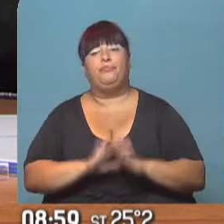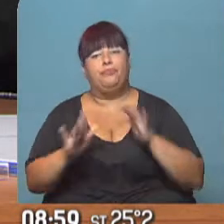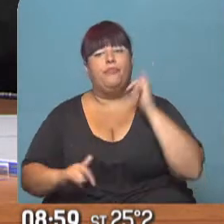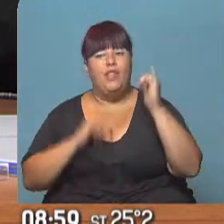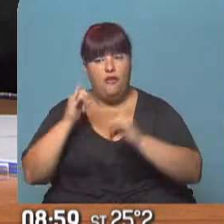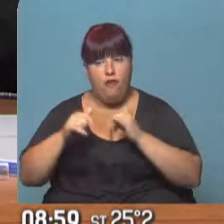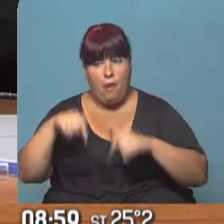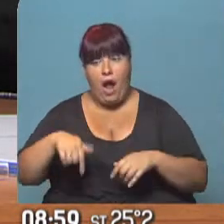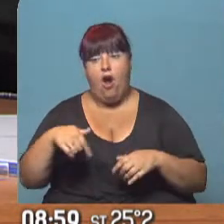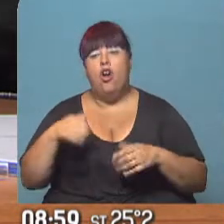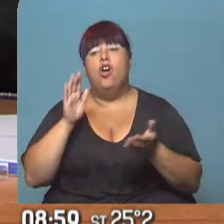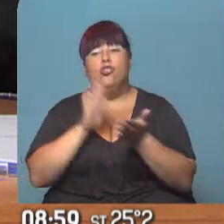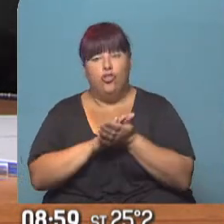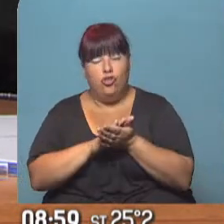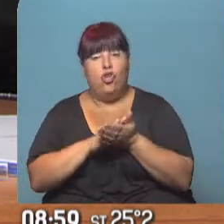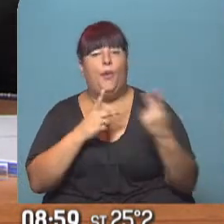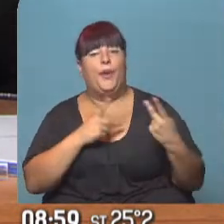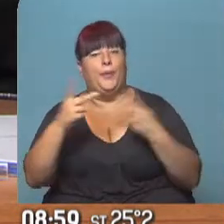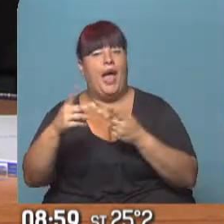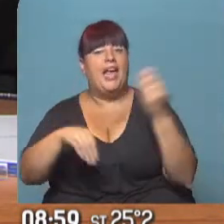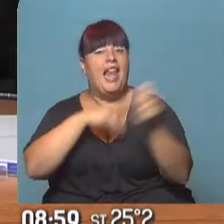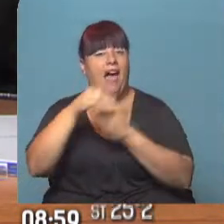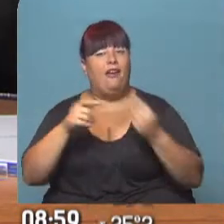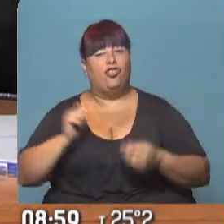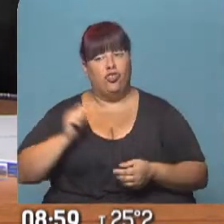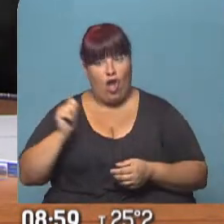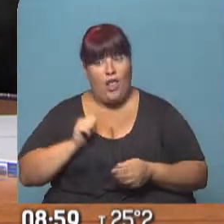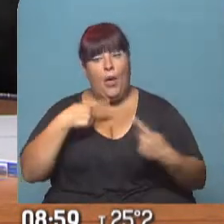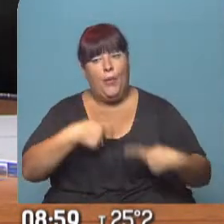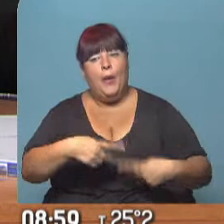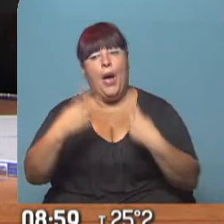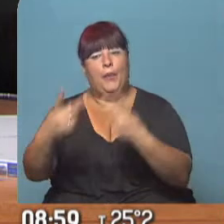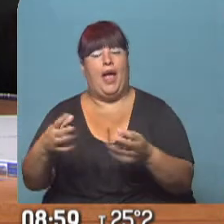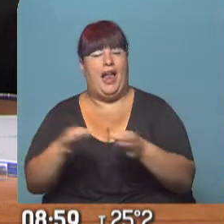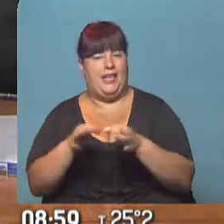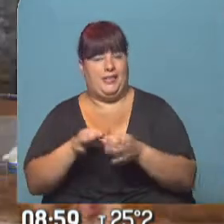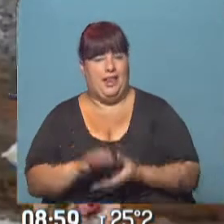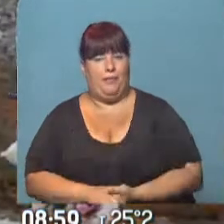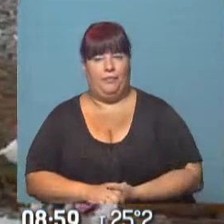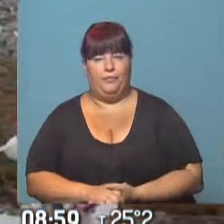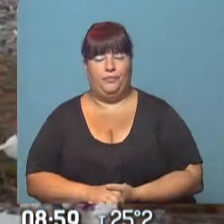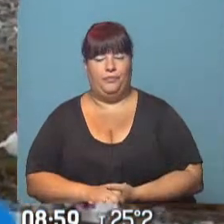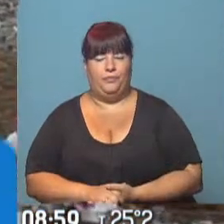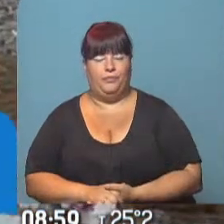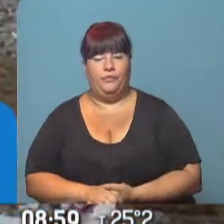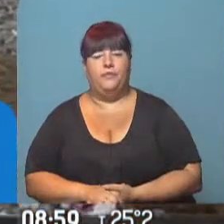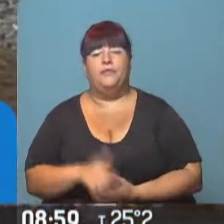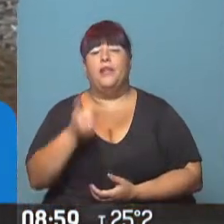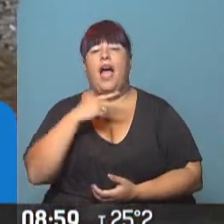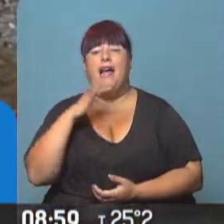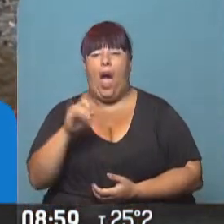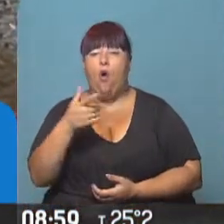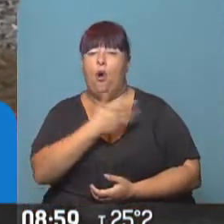información que convertimos ahora está relacionada con el viaje de familiares de soldados que van a viajar a las islas araujo y